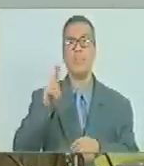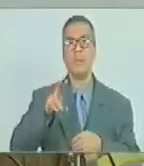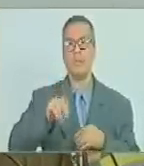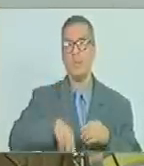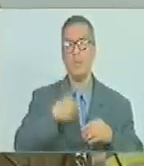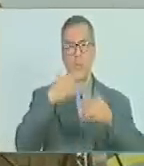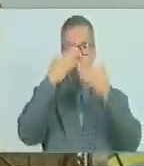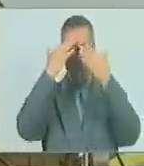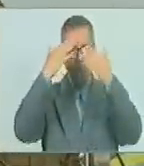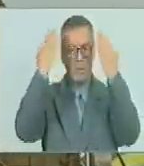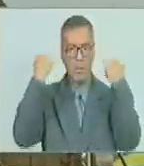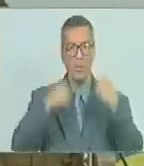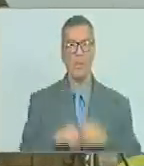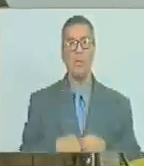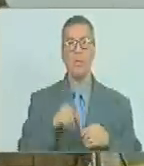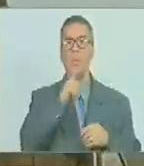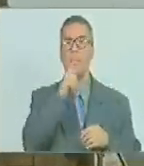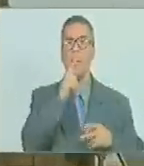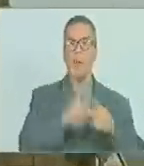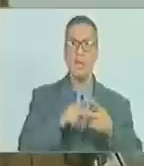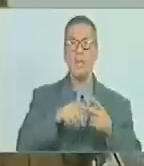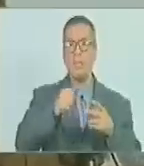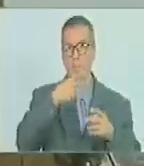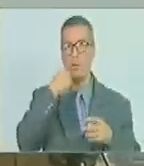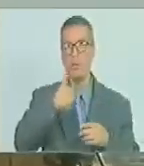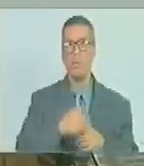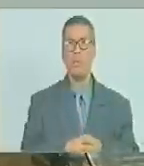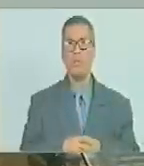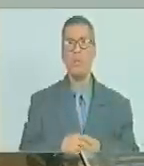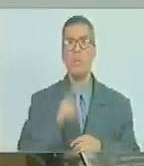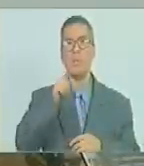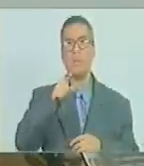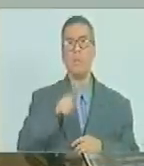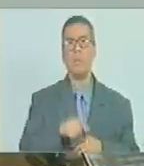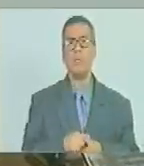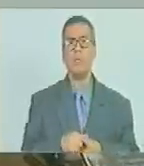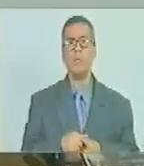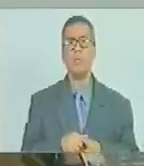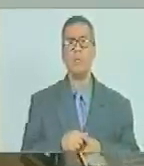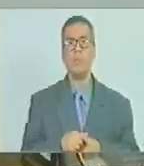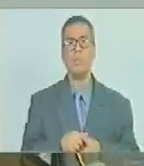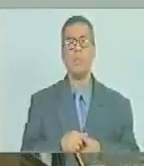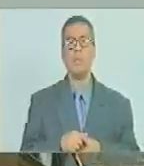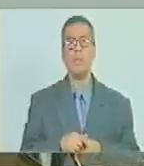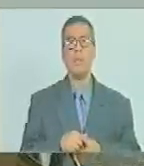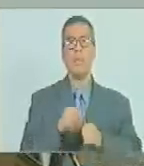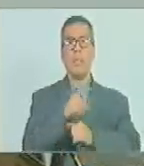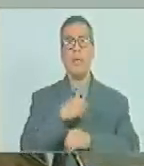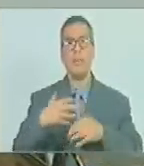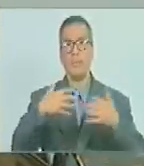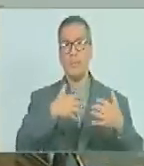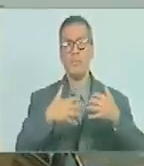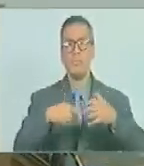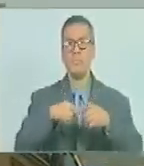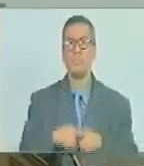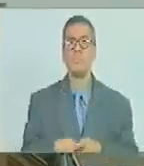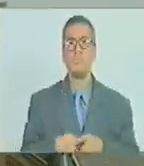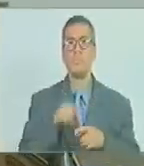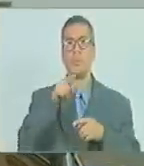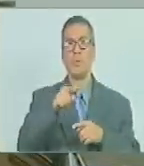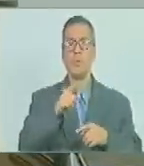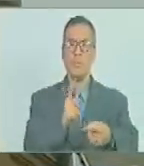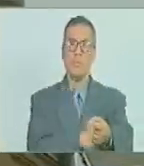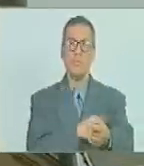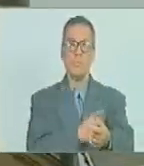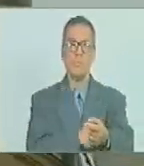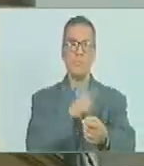olvidar. En las malas y en las buenas, ahí está ese espíritu de lucha, esa